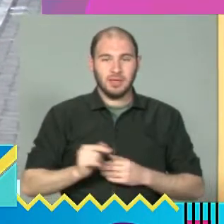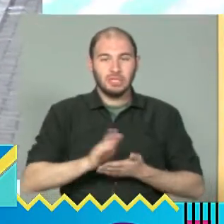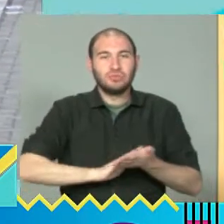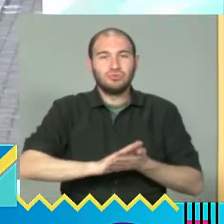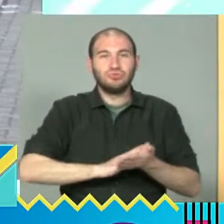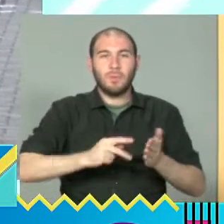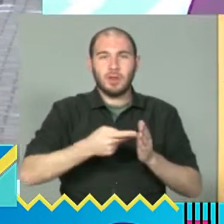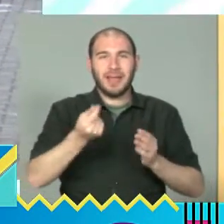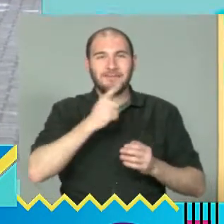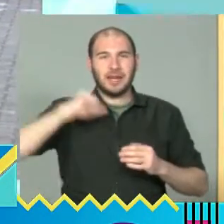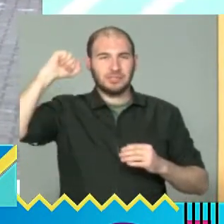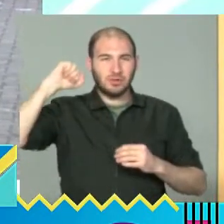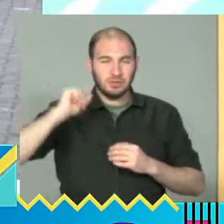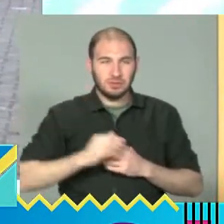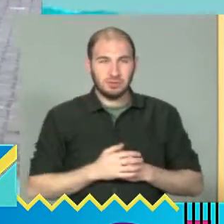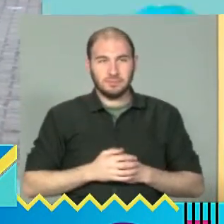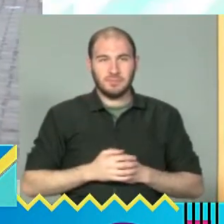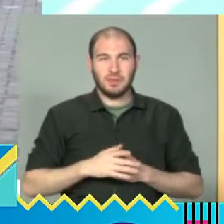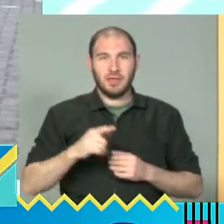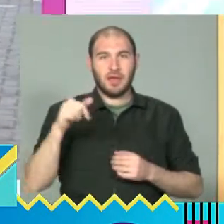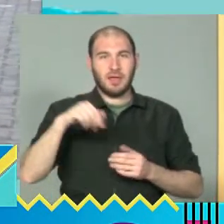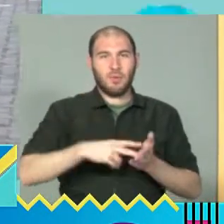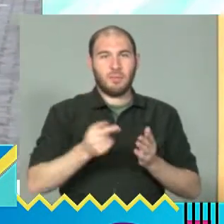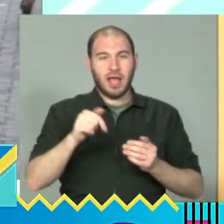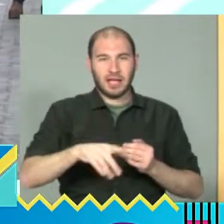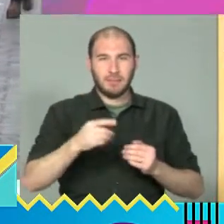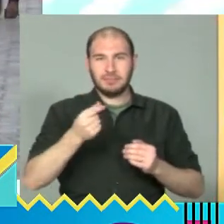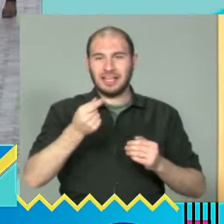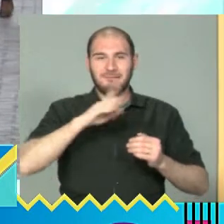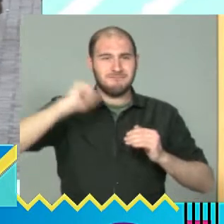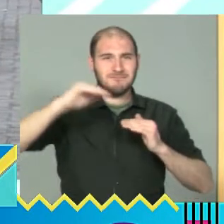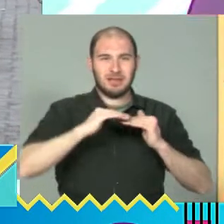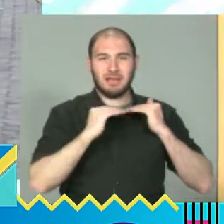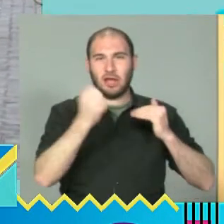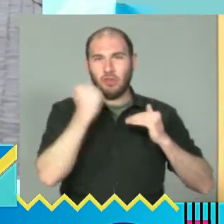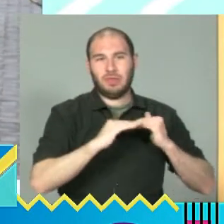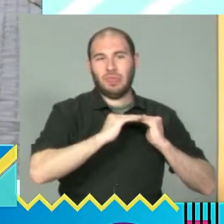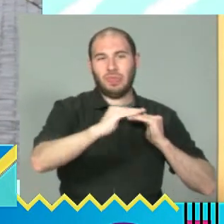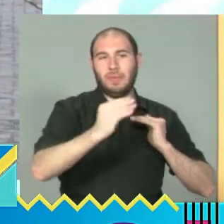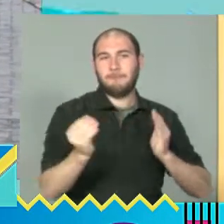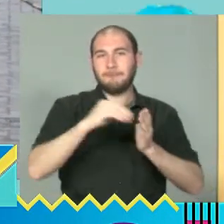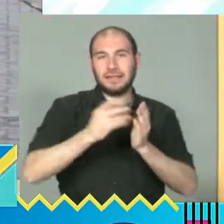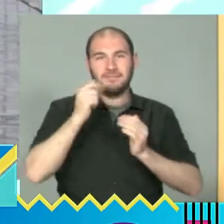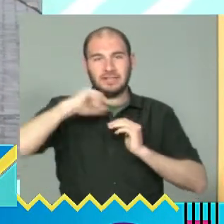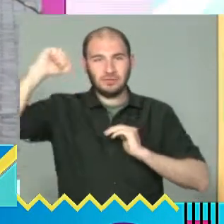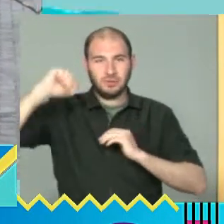un problema de inflación. Digo que estamos en un escenario virtual de esta inflación, que es estancamiento económico con